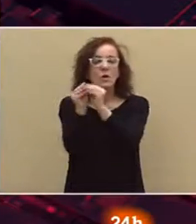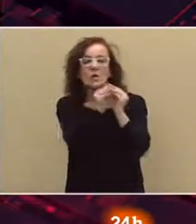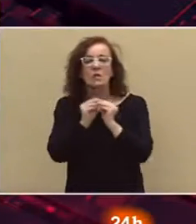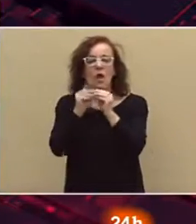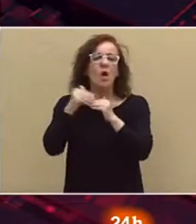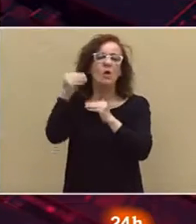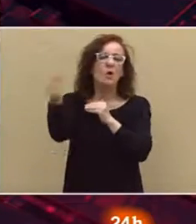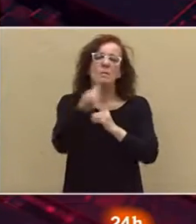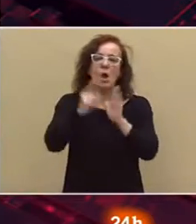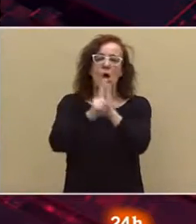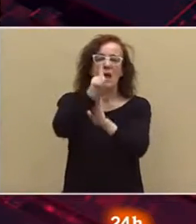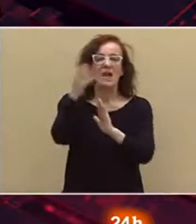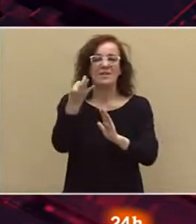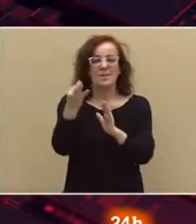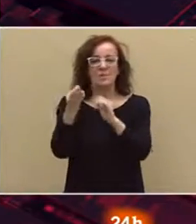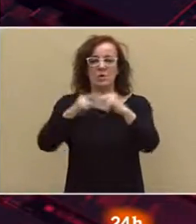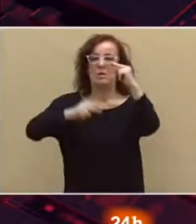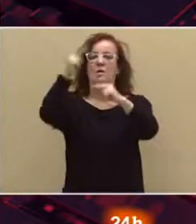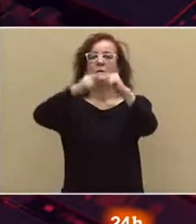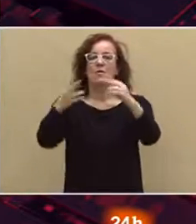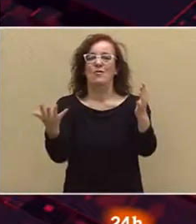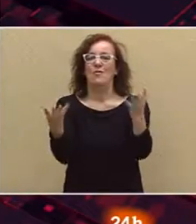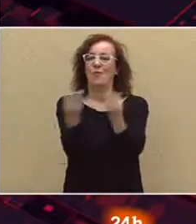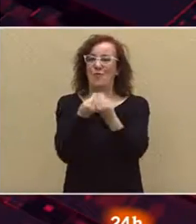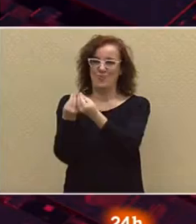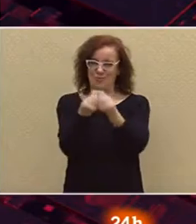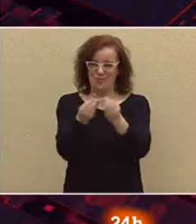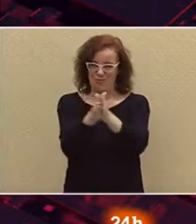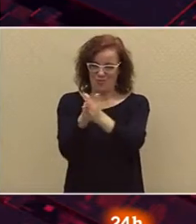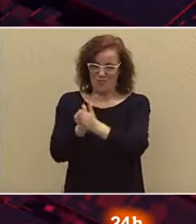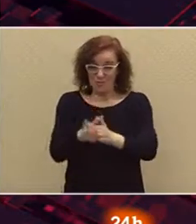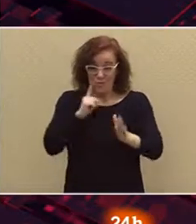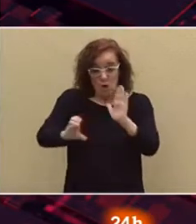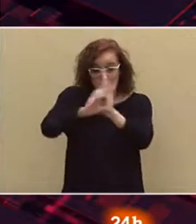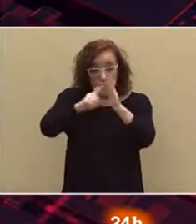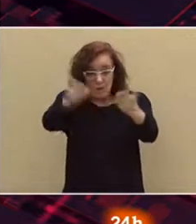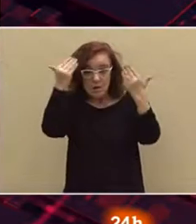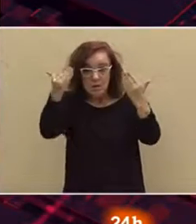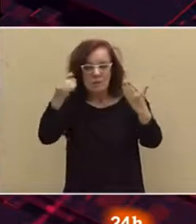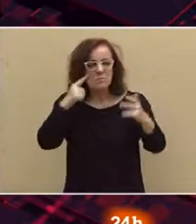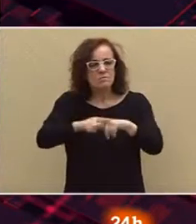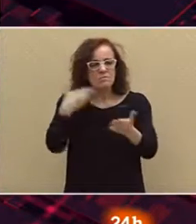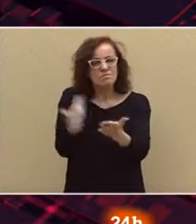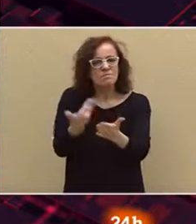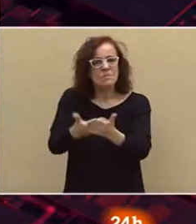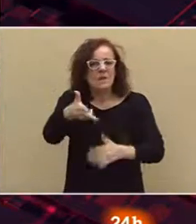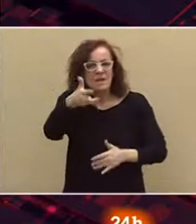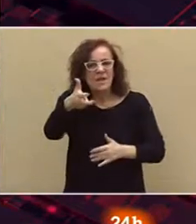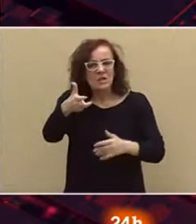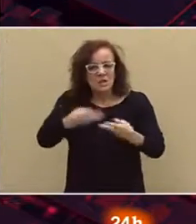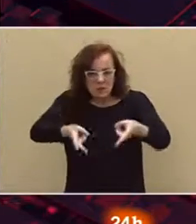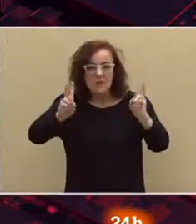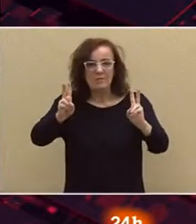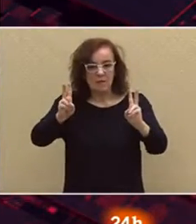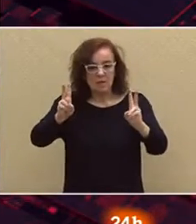que debemos construir juntos. Con la Constitución que hoy conmemoramos están firmemente garantizados los derechos y las libertades de los que